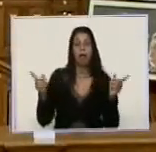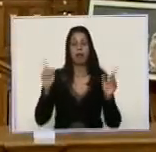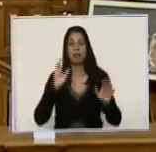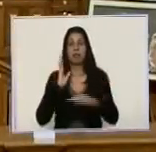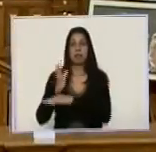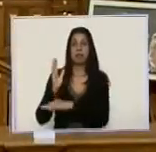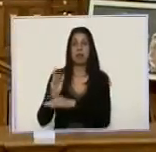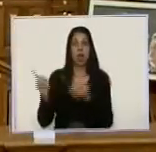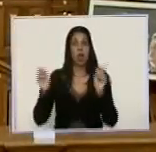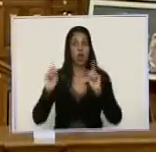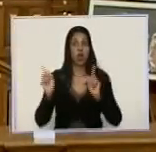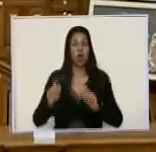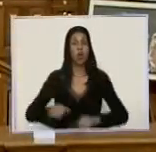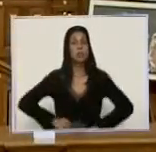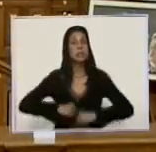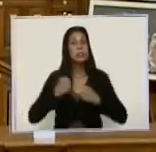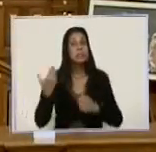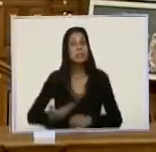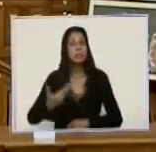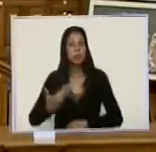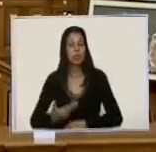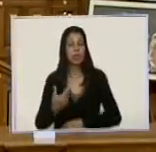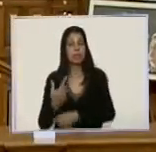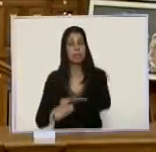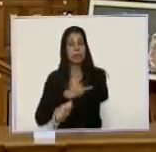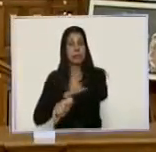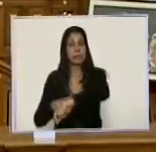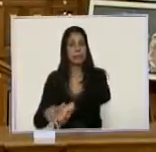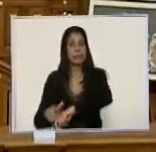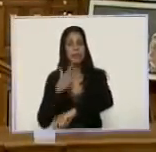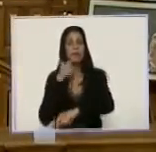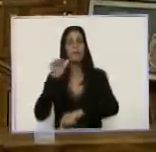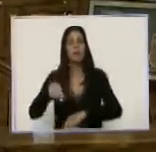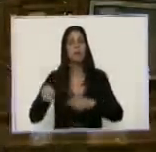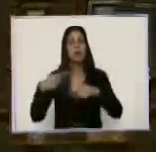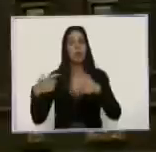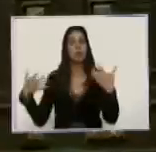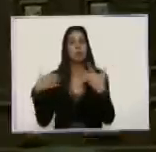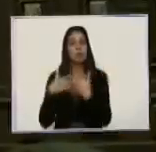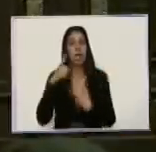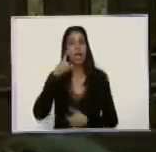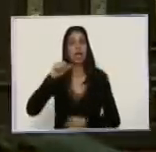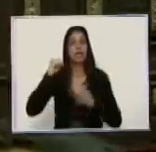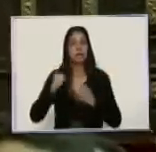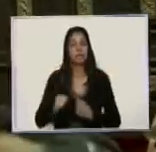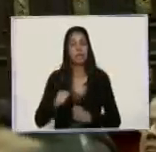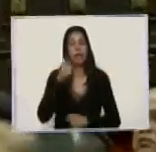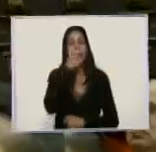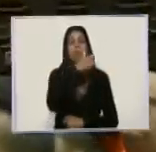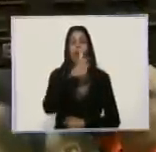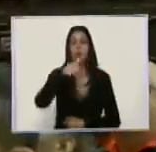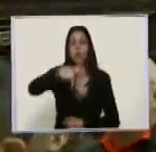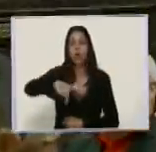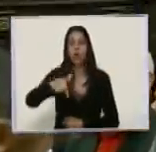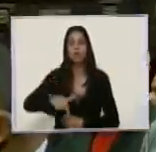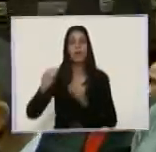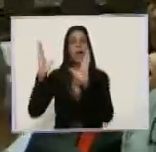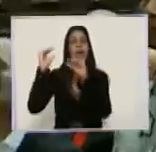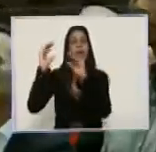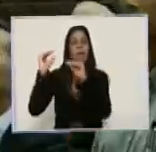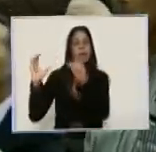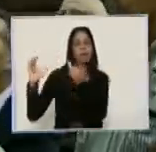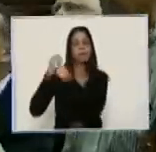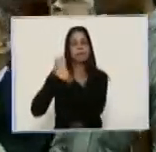el pellejo, pero más allá de eso, este pueblo tiene esperanza en la